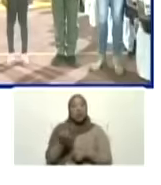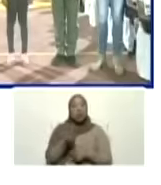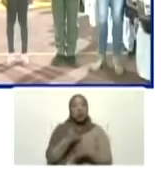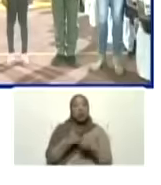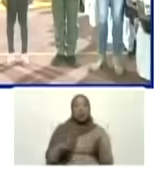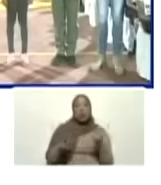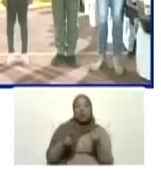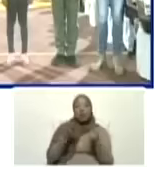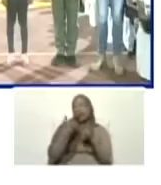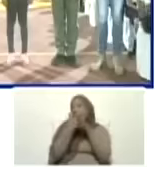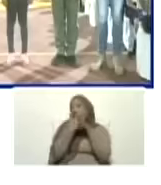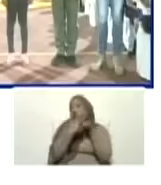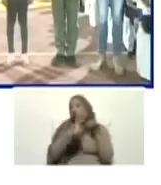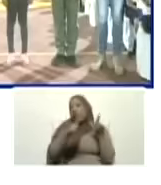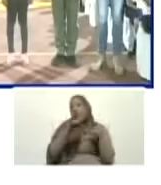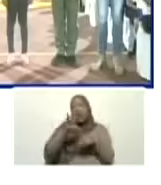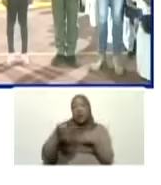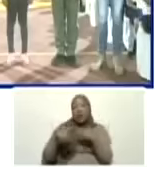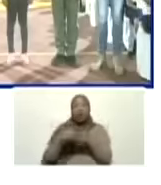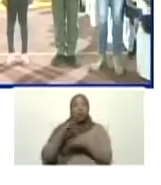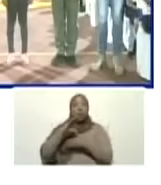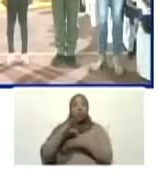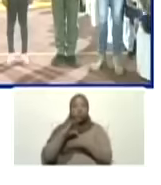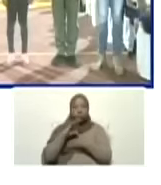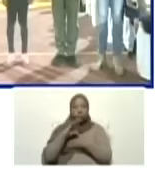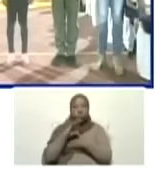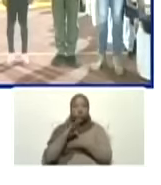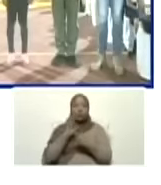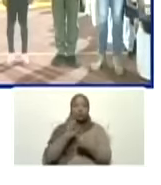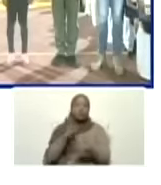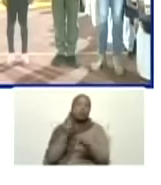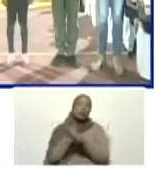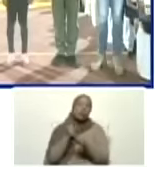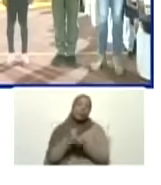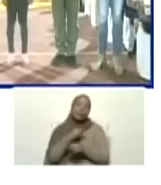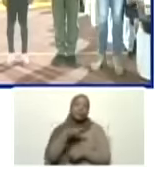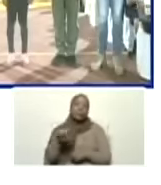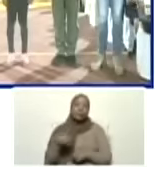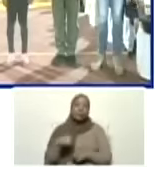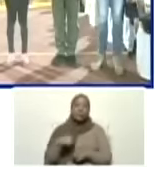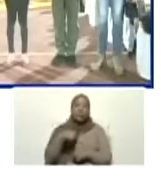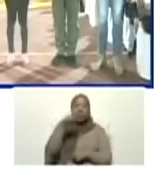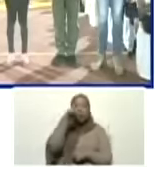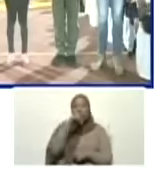y de las libertadoras de América. Y lo estamos demostrando 200 años después.